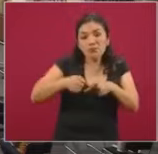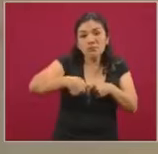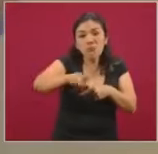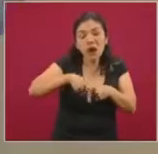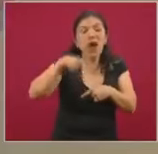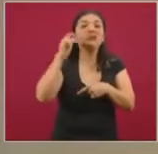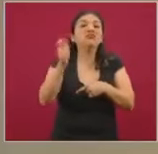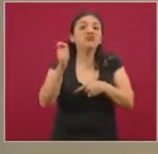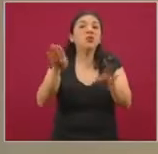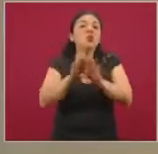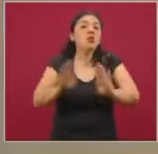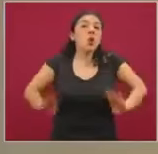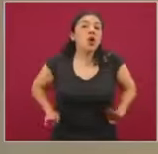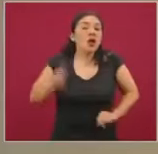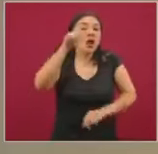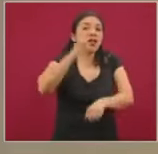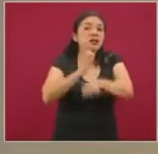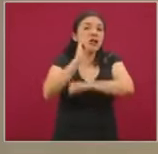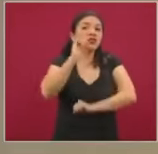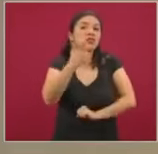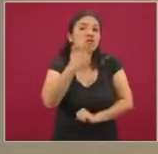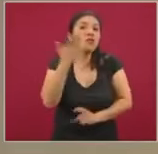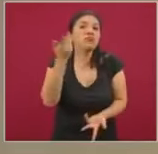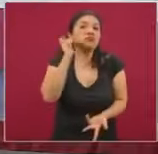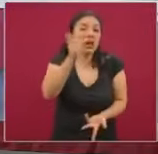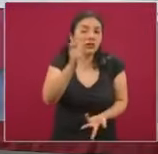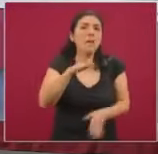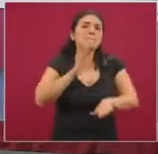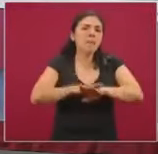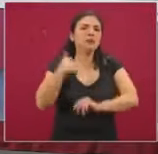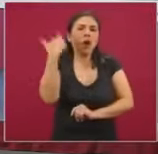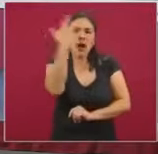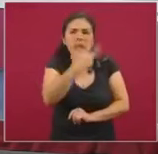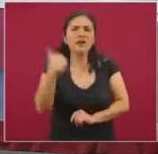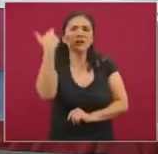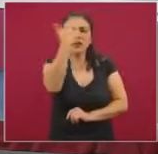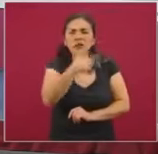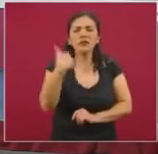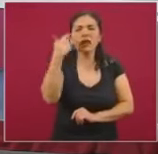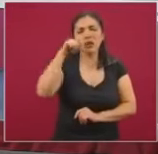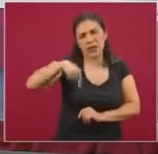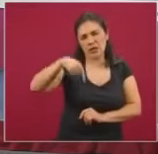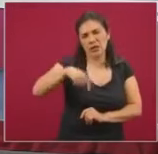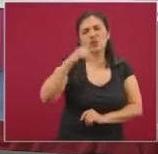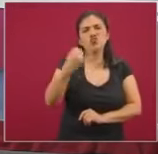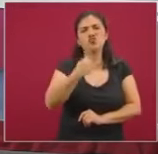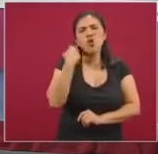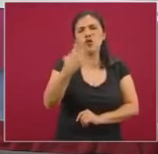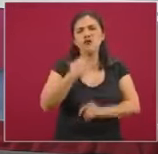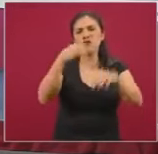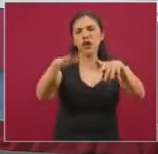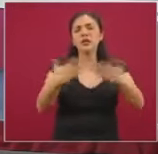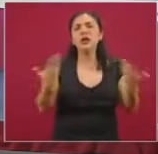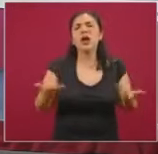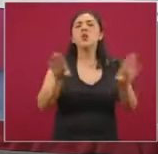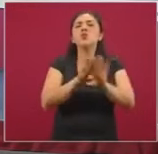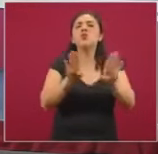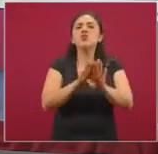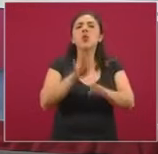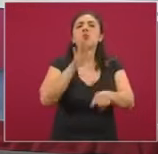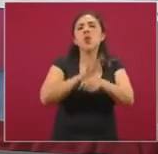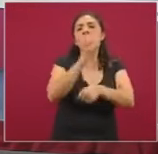continúa moviéndose este porcentaje y vamos a estar revisando en las conferencias vespertinas a partir de mañana cuáles son las